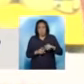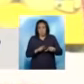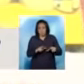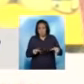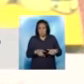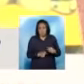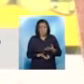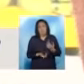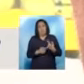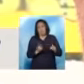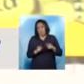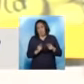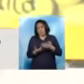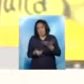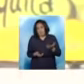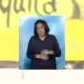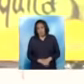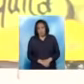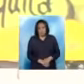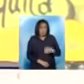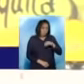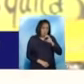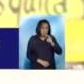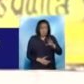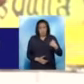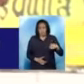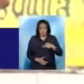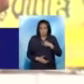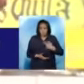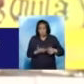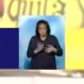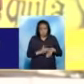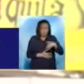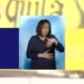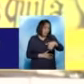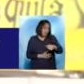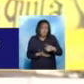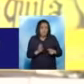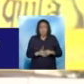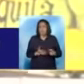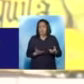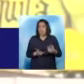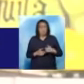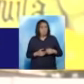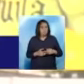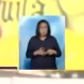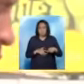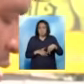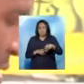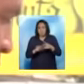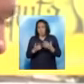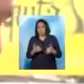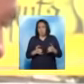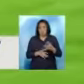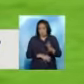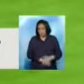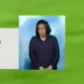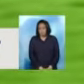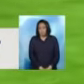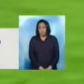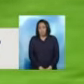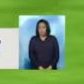las cosas totalmente distintas. Como te digo, tenemos que salir a proponer y arriesgar porque estamos saliendo, porque estamos jugando en la